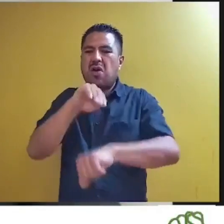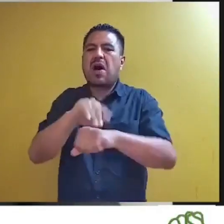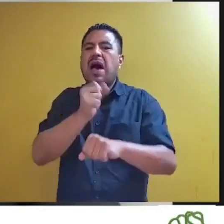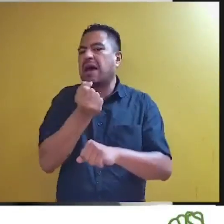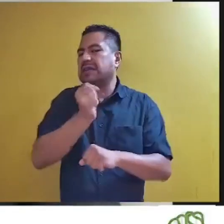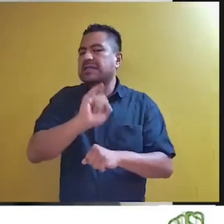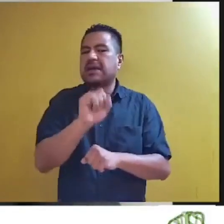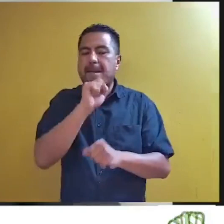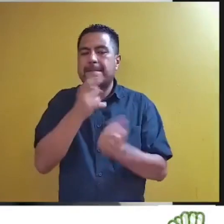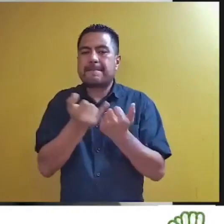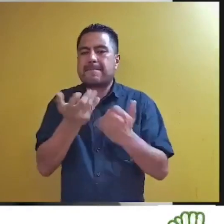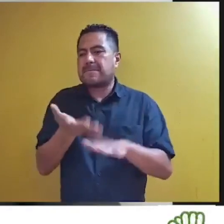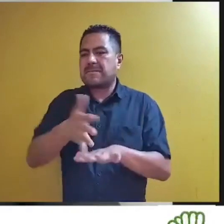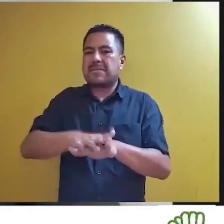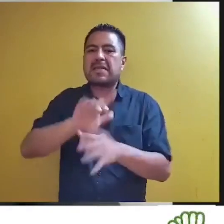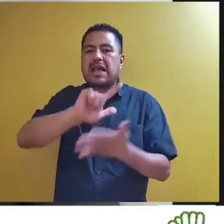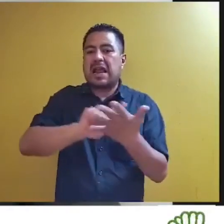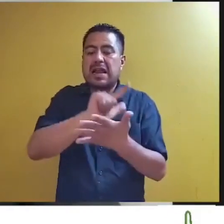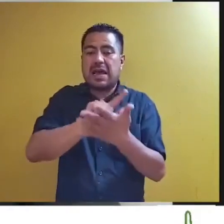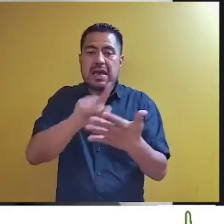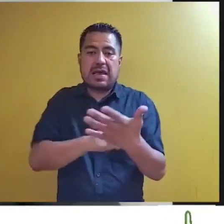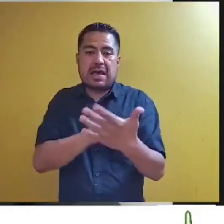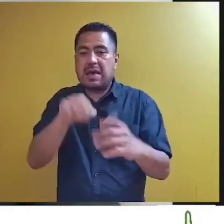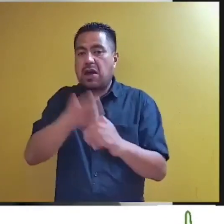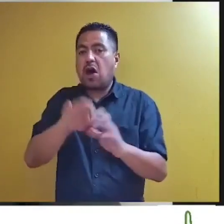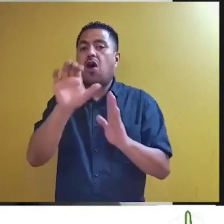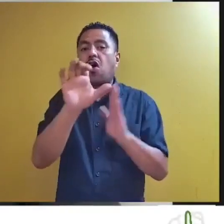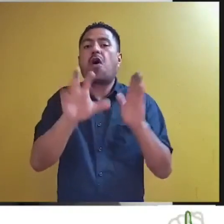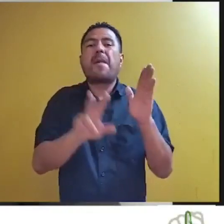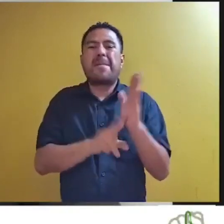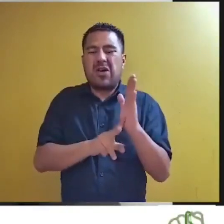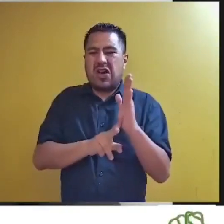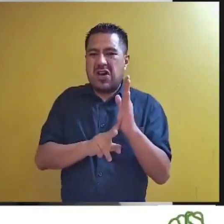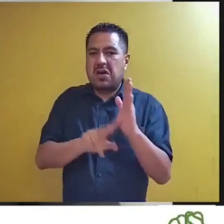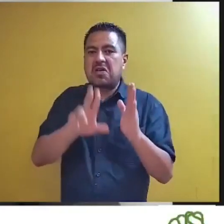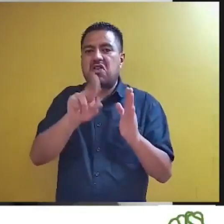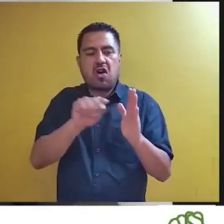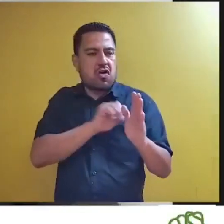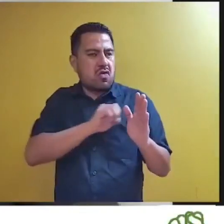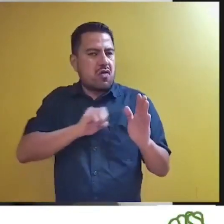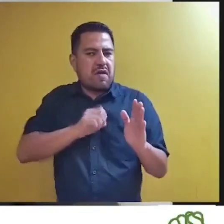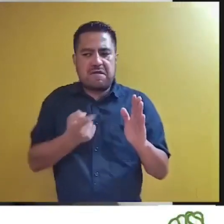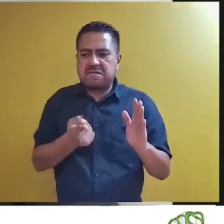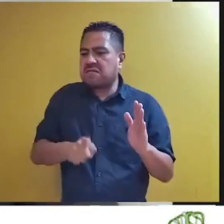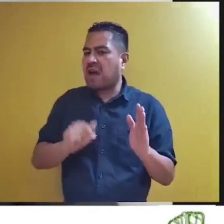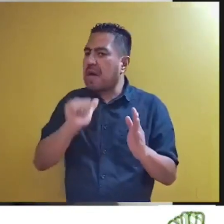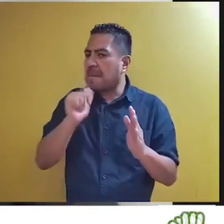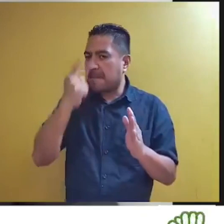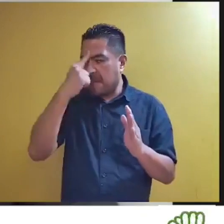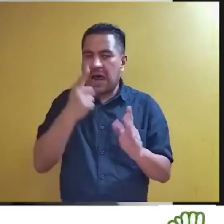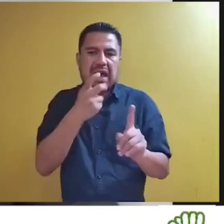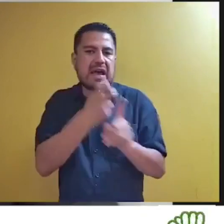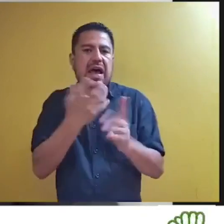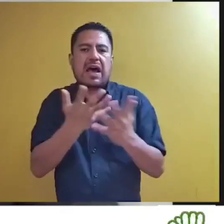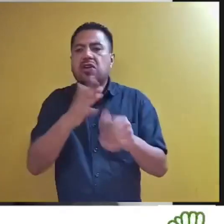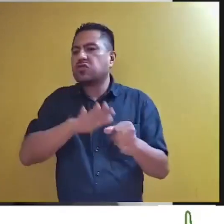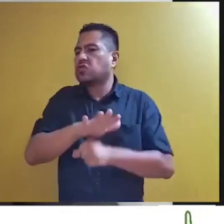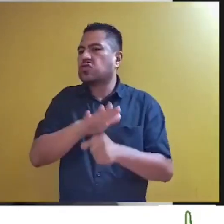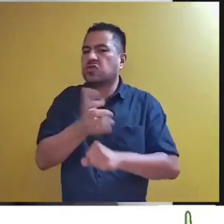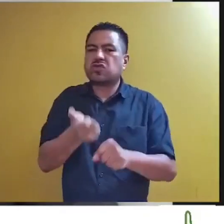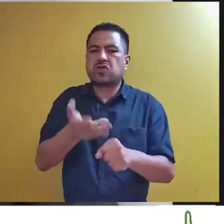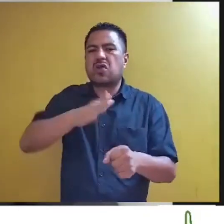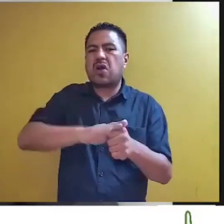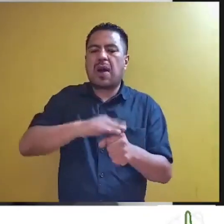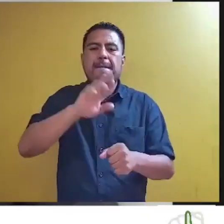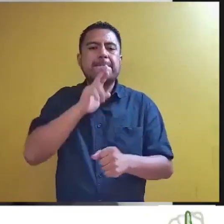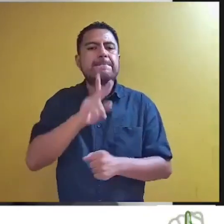como de la integralidad de la ley electoral y la convocatoria correspondiente, no se obliga de ninguna manera para que sea la calificación o el